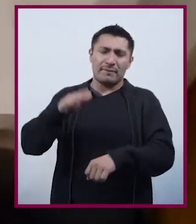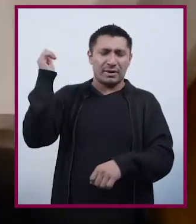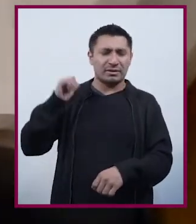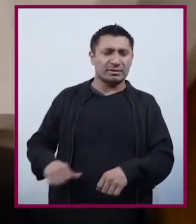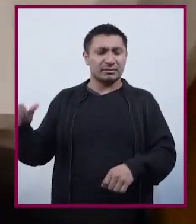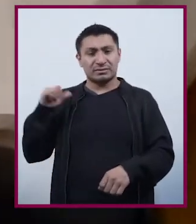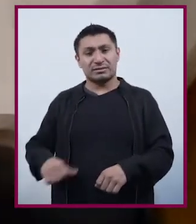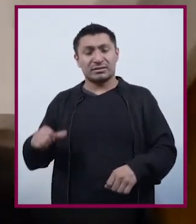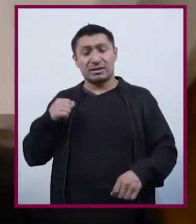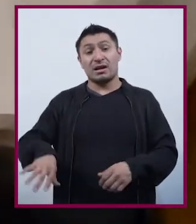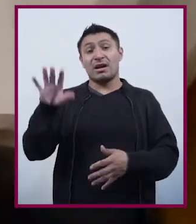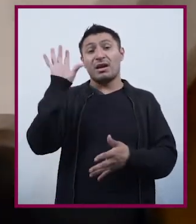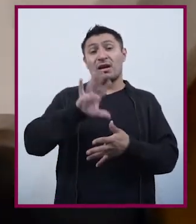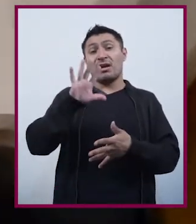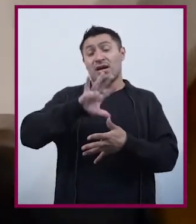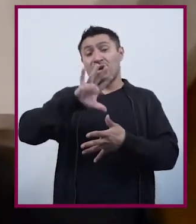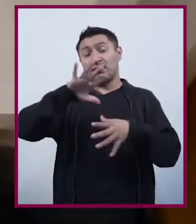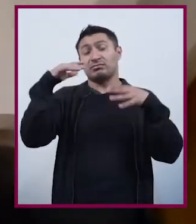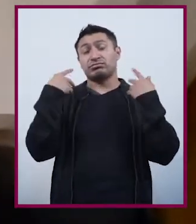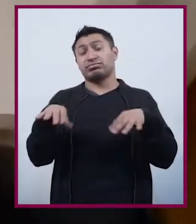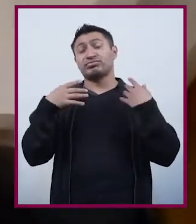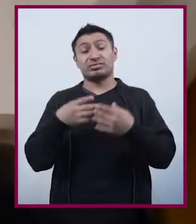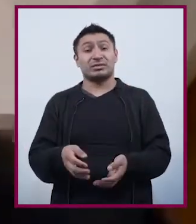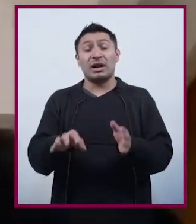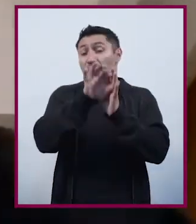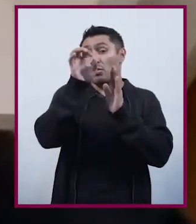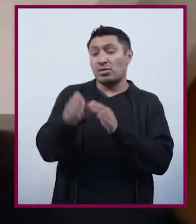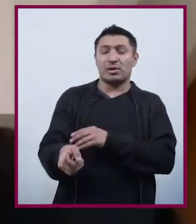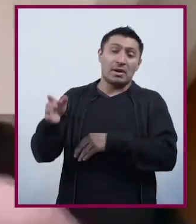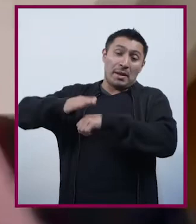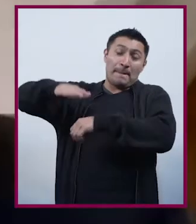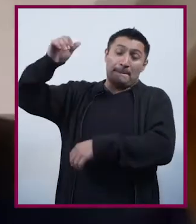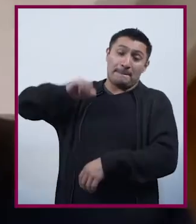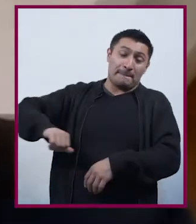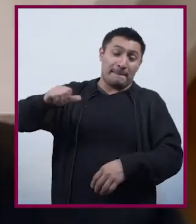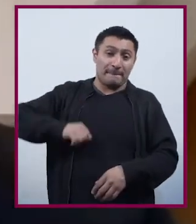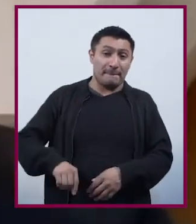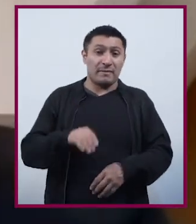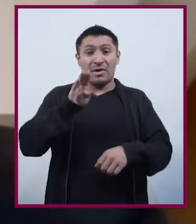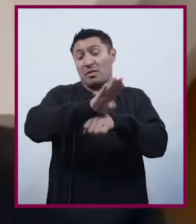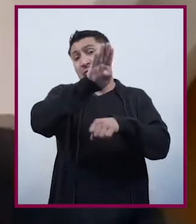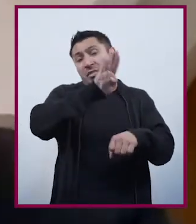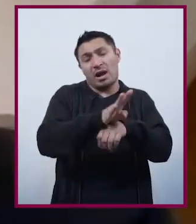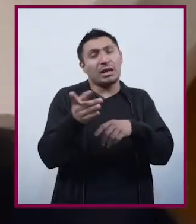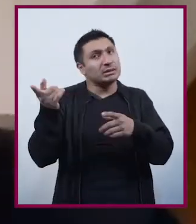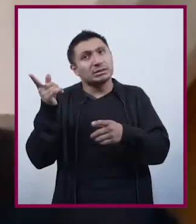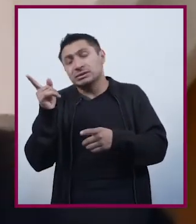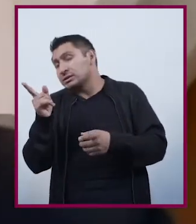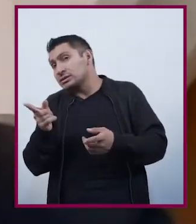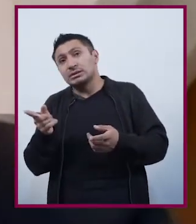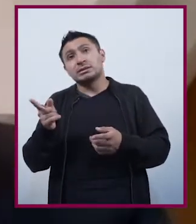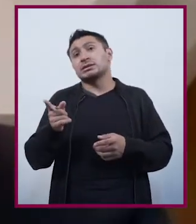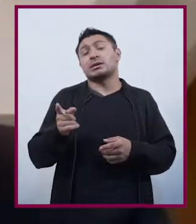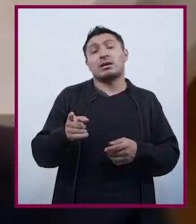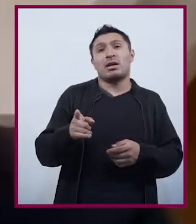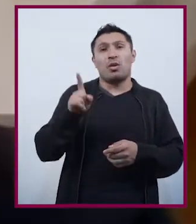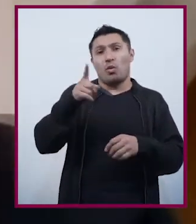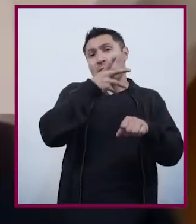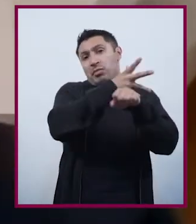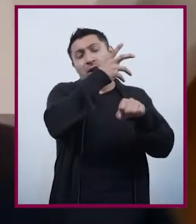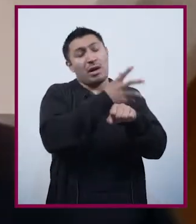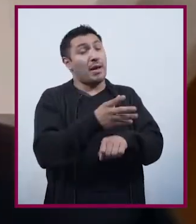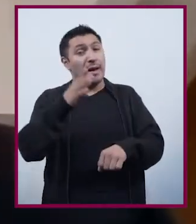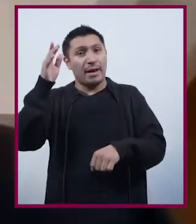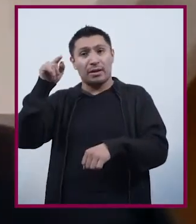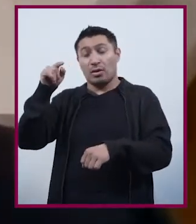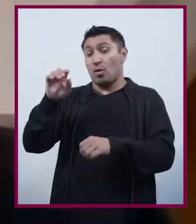moneda más antigua del continente americano. Es decir, es más antigua que la de Brasil, que incluso la de